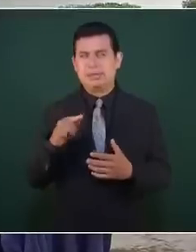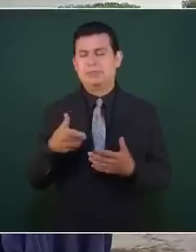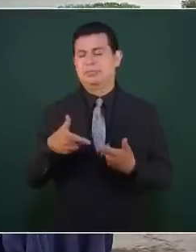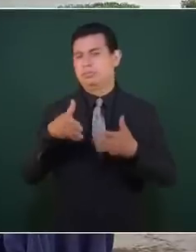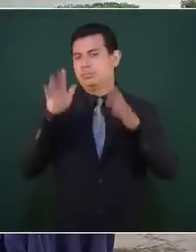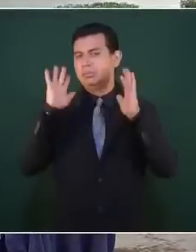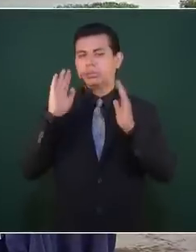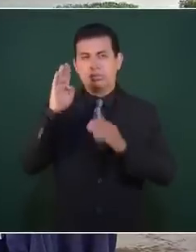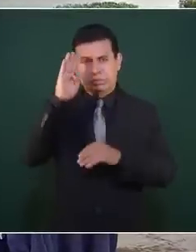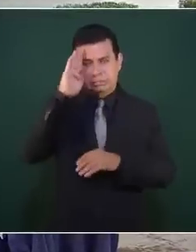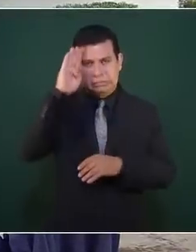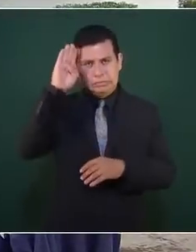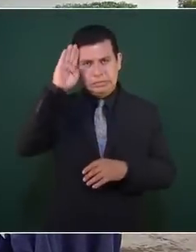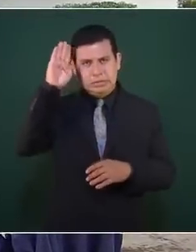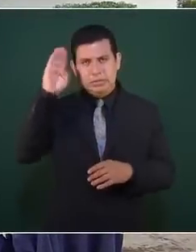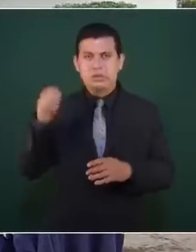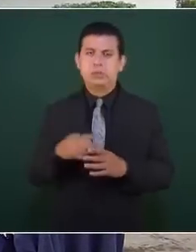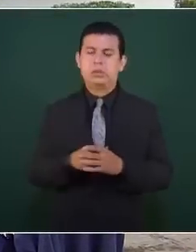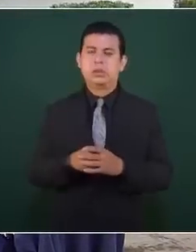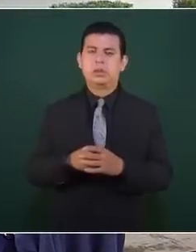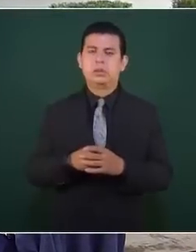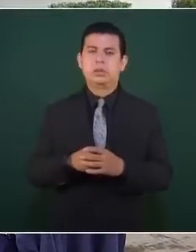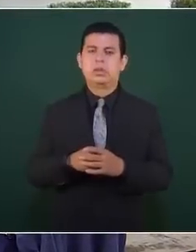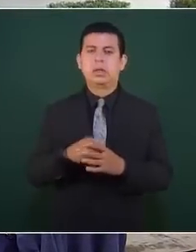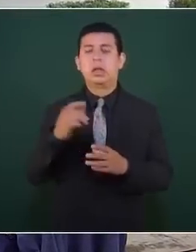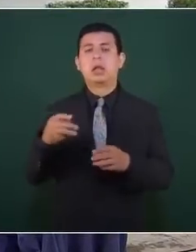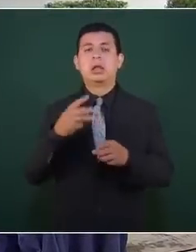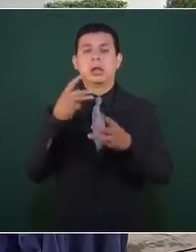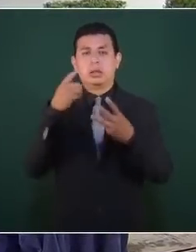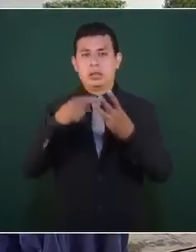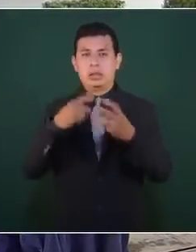570. Tercer lugar es Veracruz,